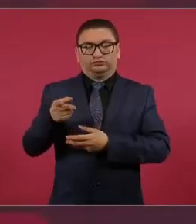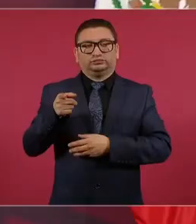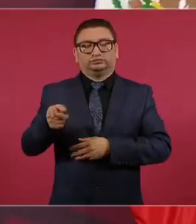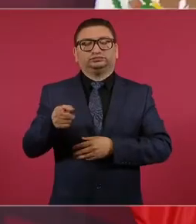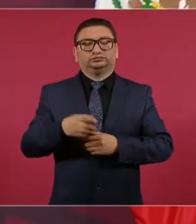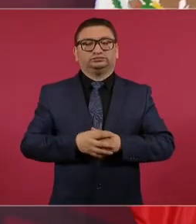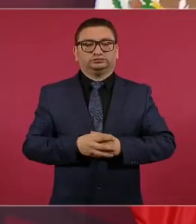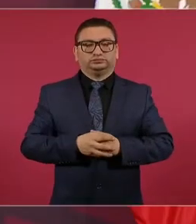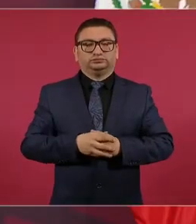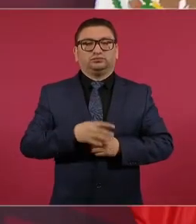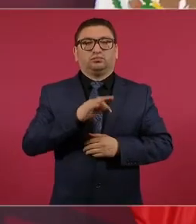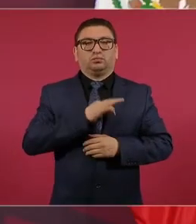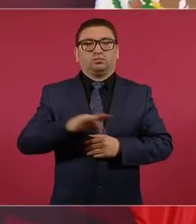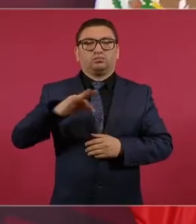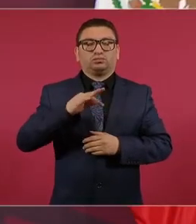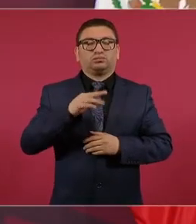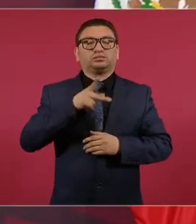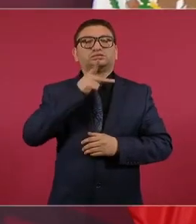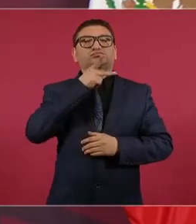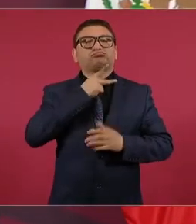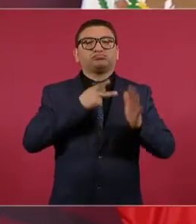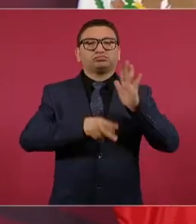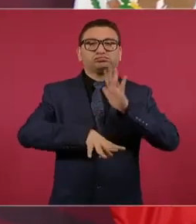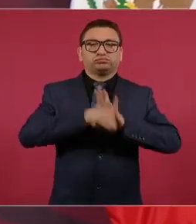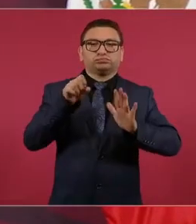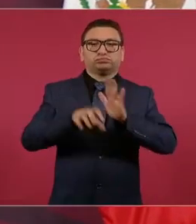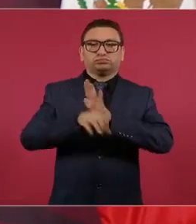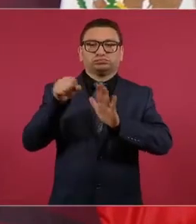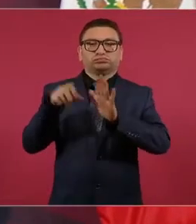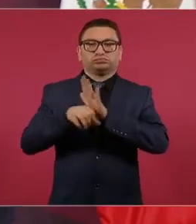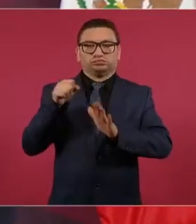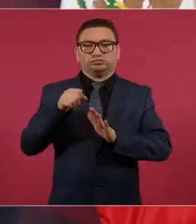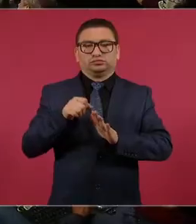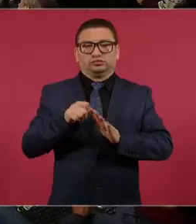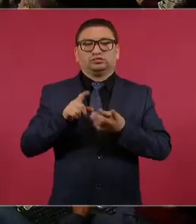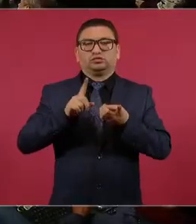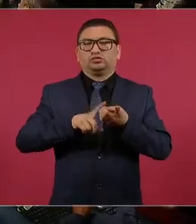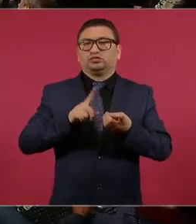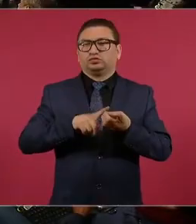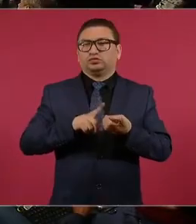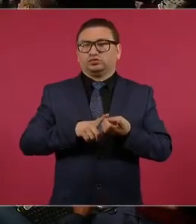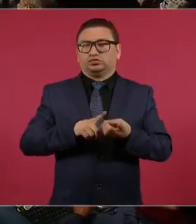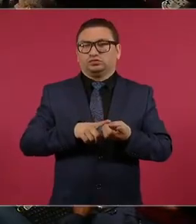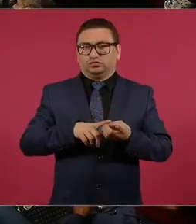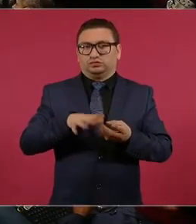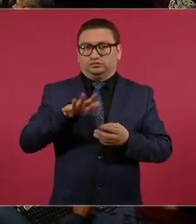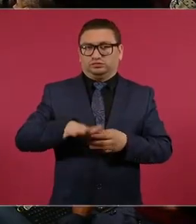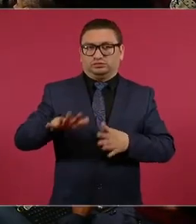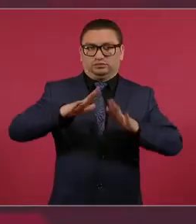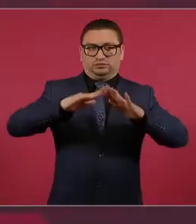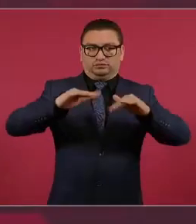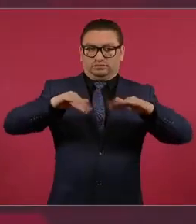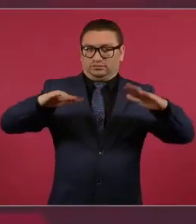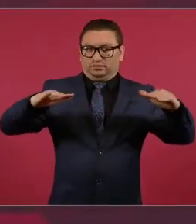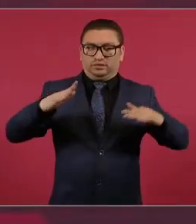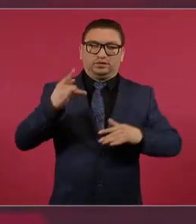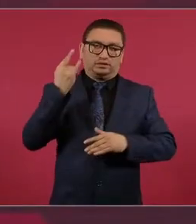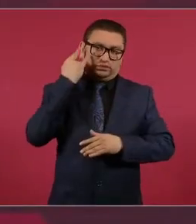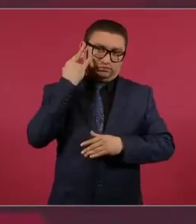bloque para la explotación de petróleo en el mar de